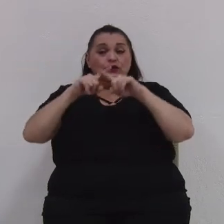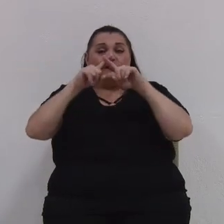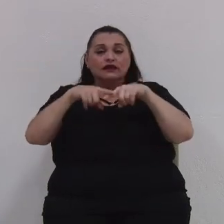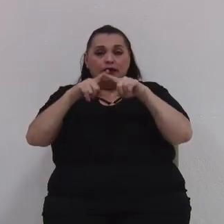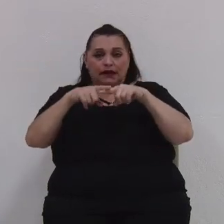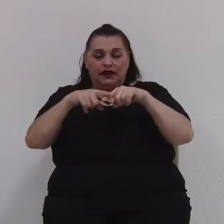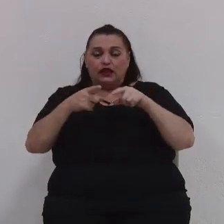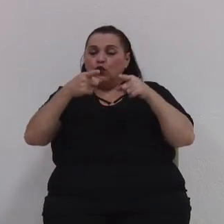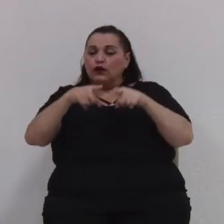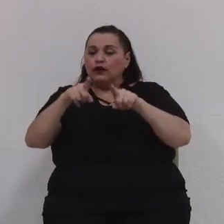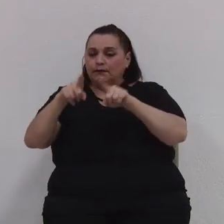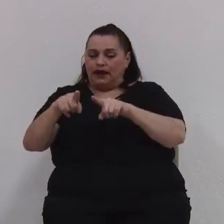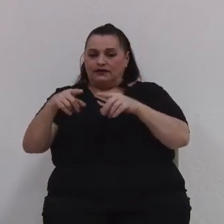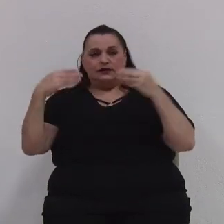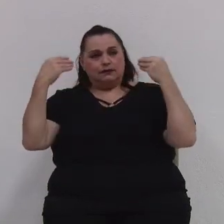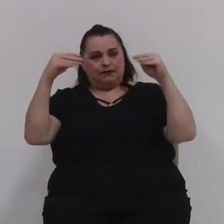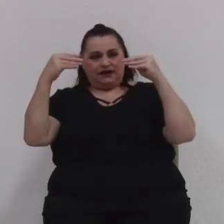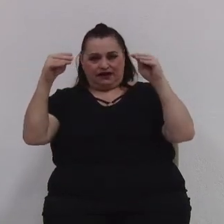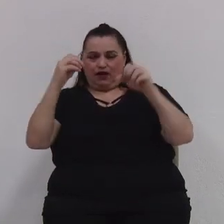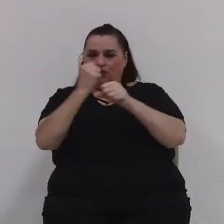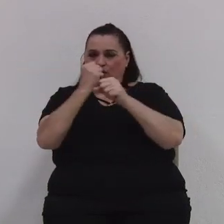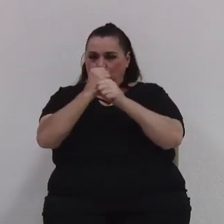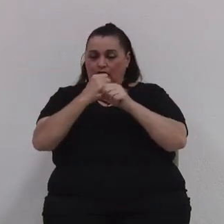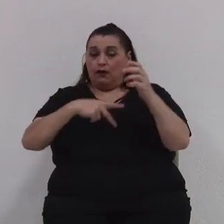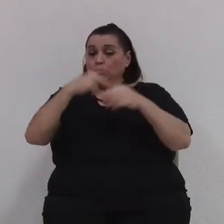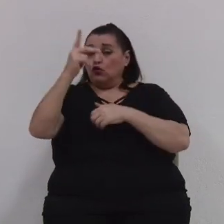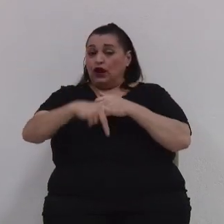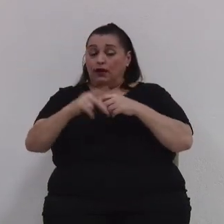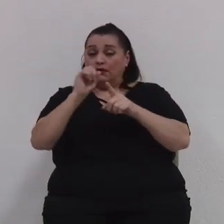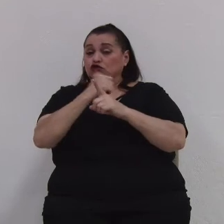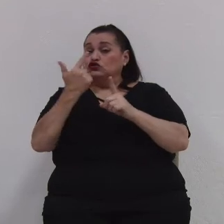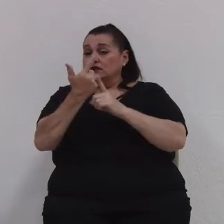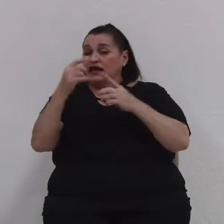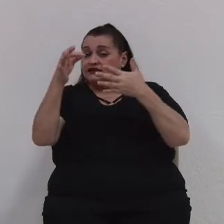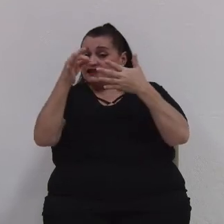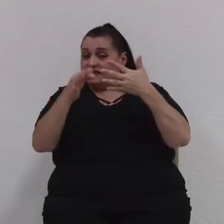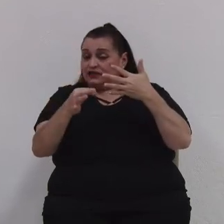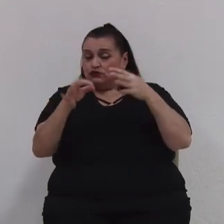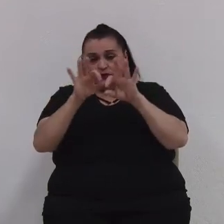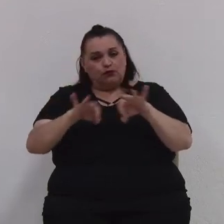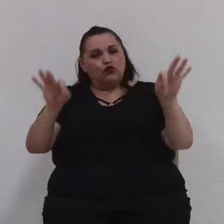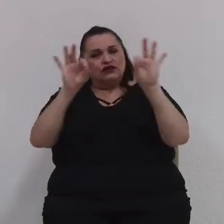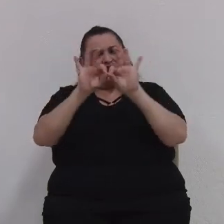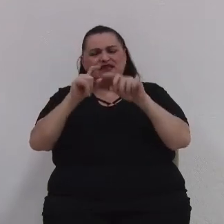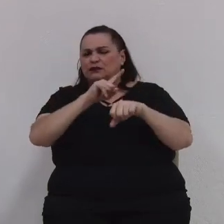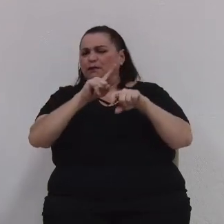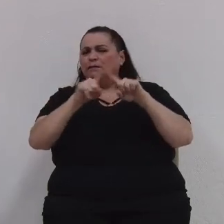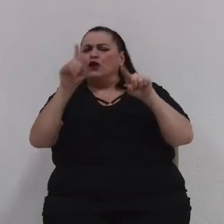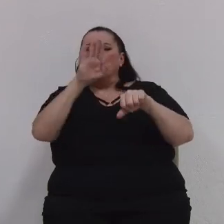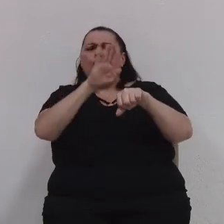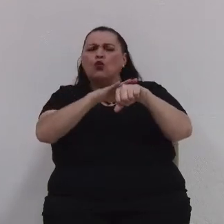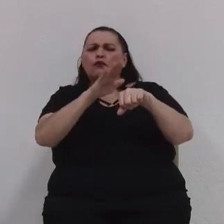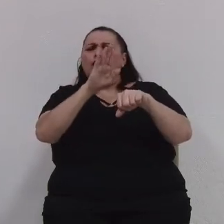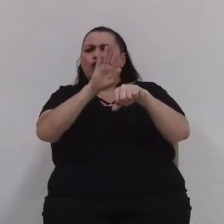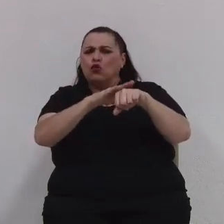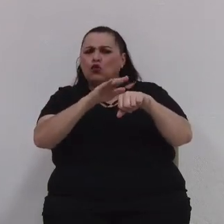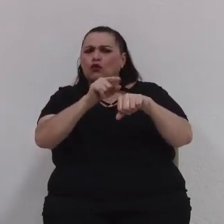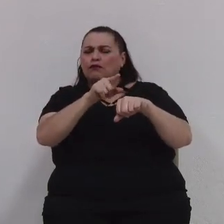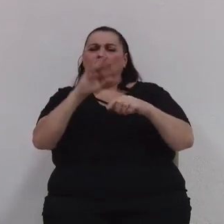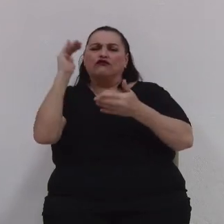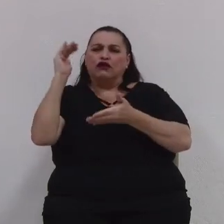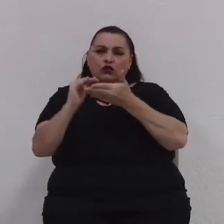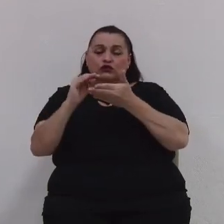lo que sucede en el mercado laboral. Los programas sociales selectivos son muy importantes, pero no les estemos echando la culpa de que no reduce la pobreza, por favor.